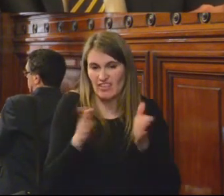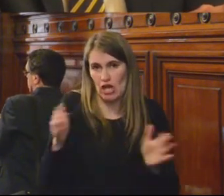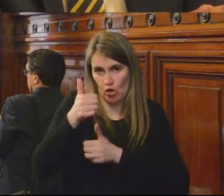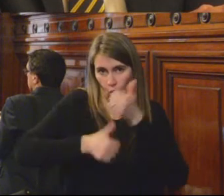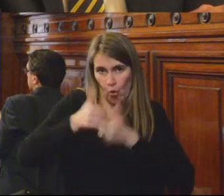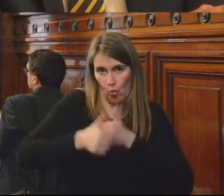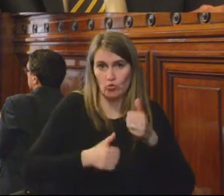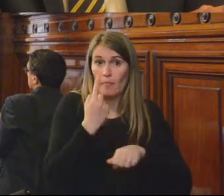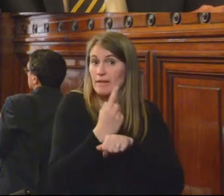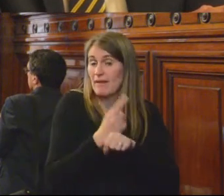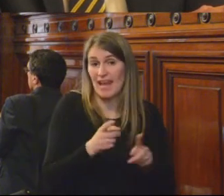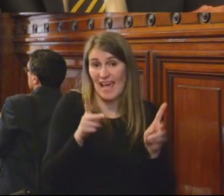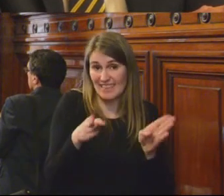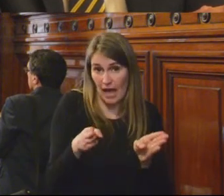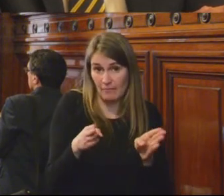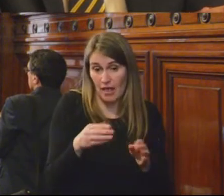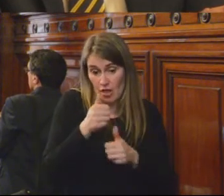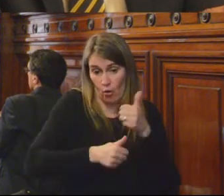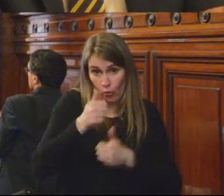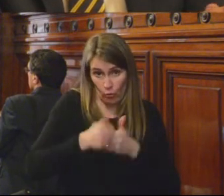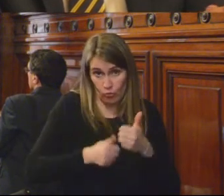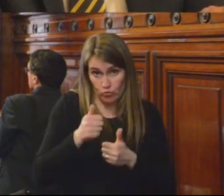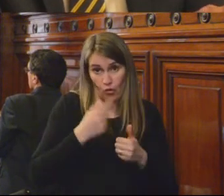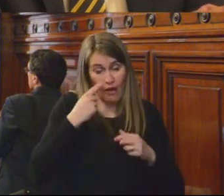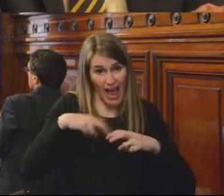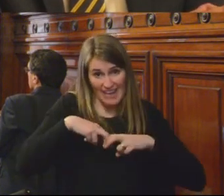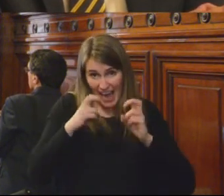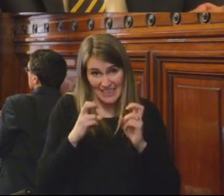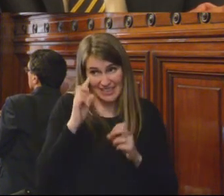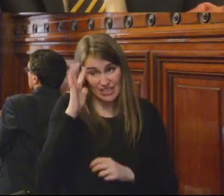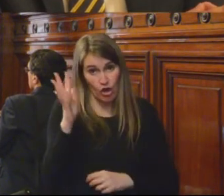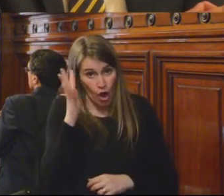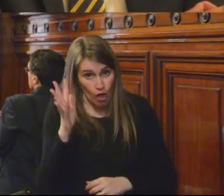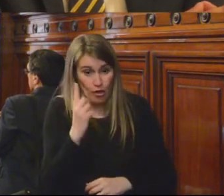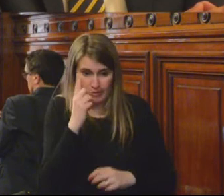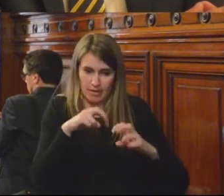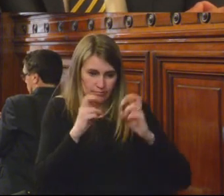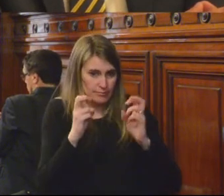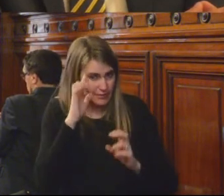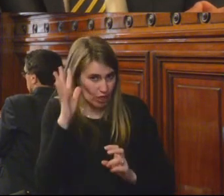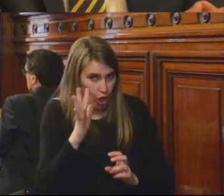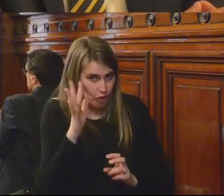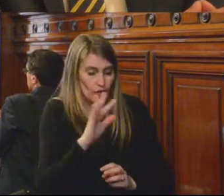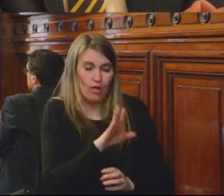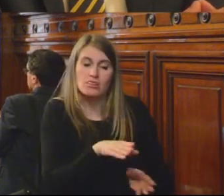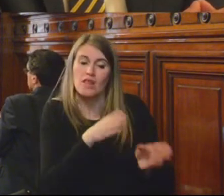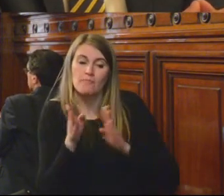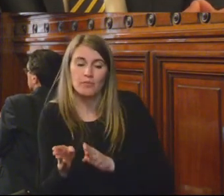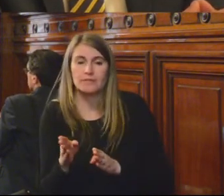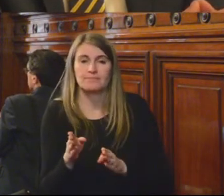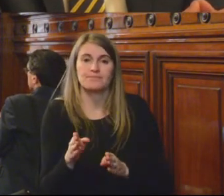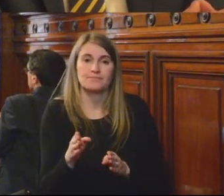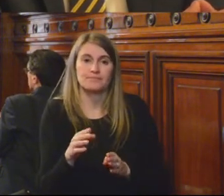primera fase de los concursos, que incluye la parte de análisis psicológico y proceden inmediatamente a la apertura del análisis